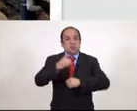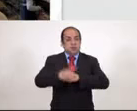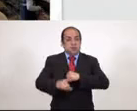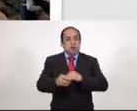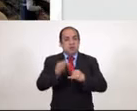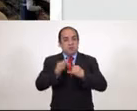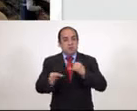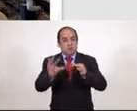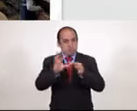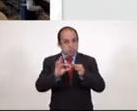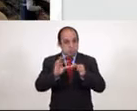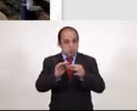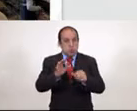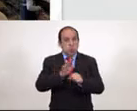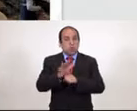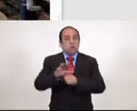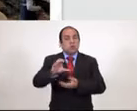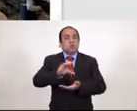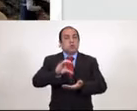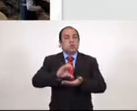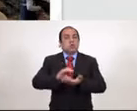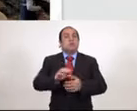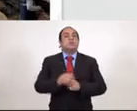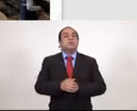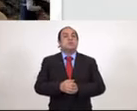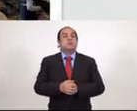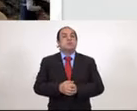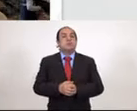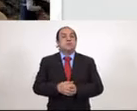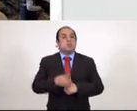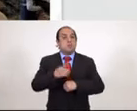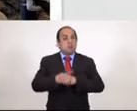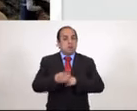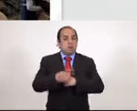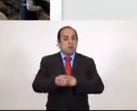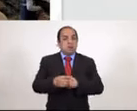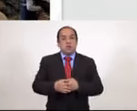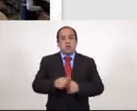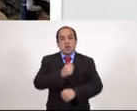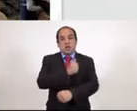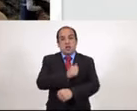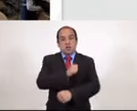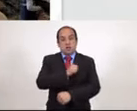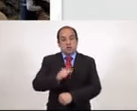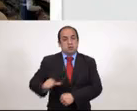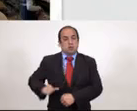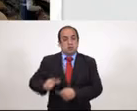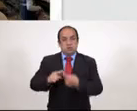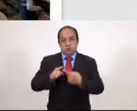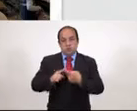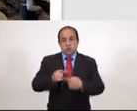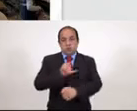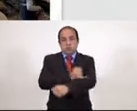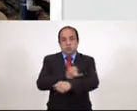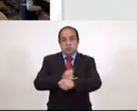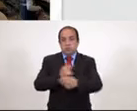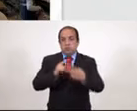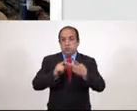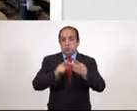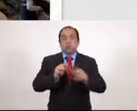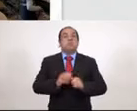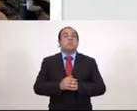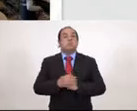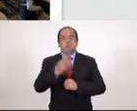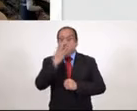recuento de las colonias afectadas en las alcaldías de Coyoacán e Iztapalapa. Se colocaron lonas para